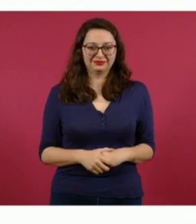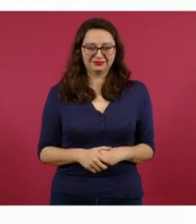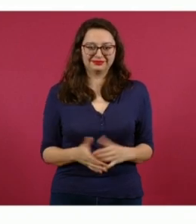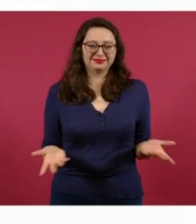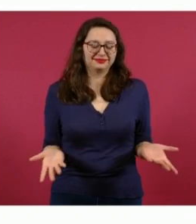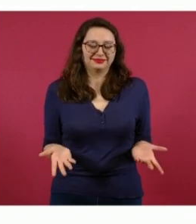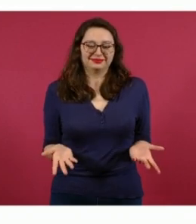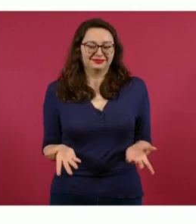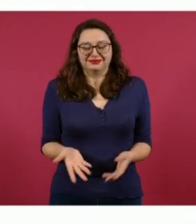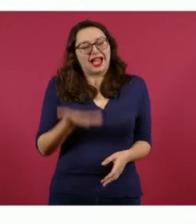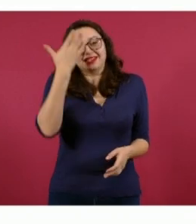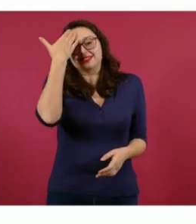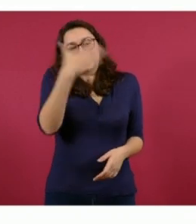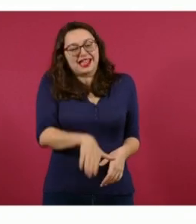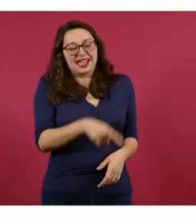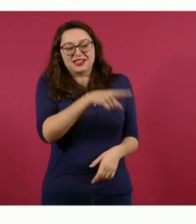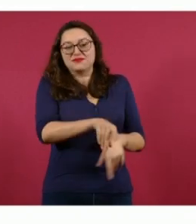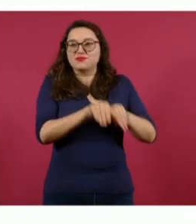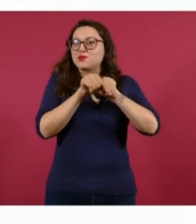predecibles